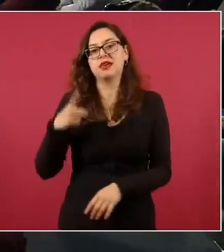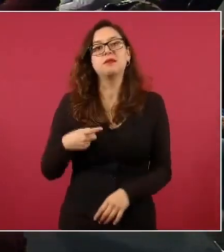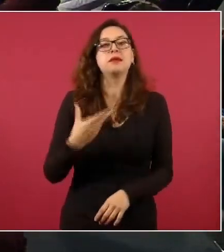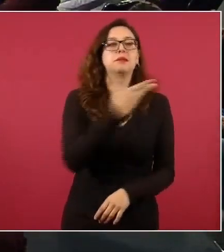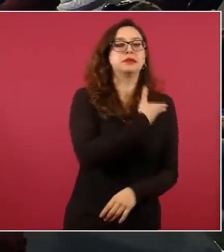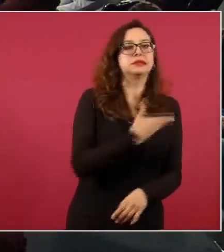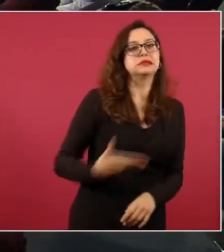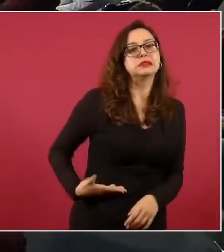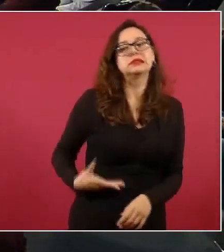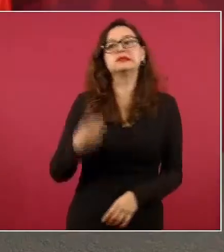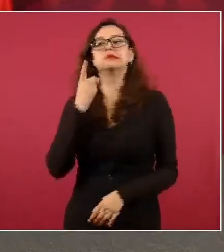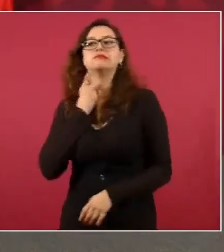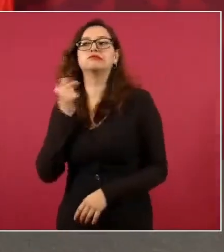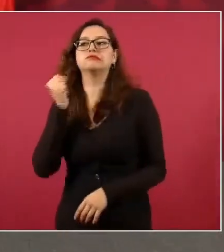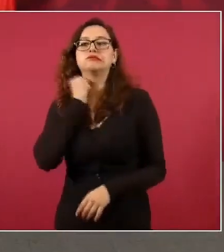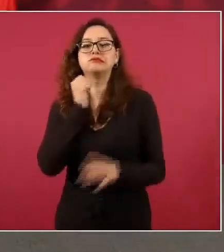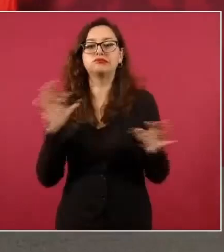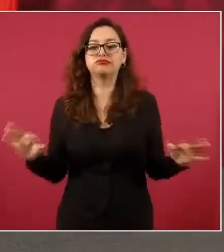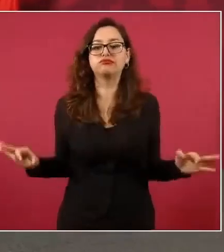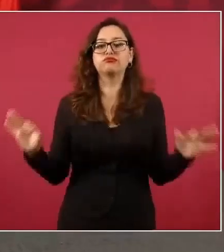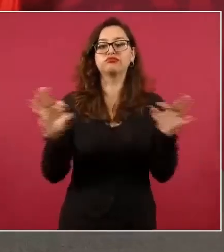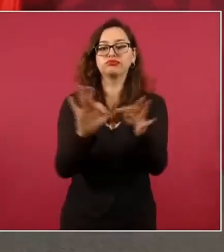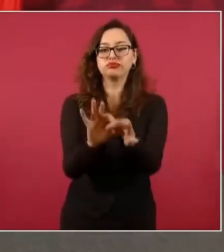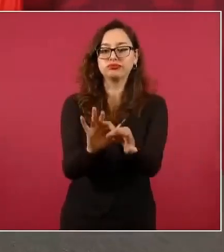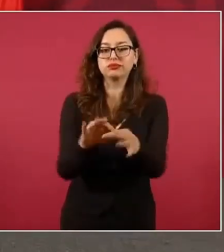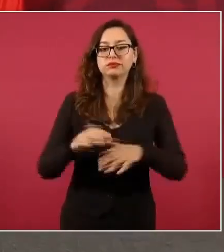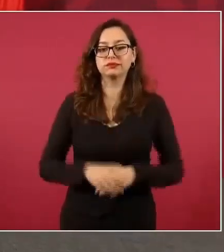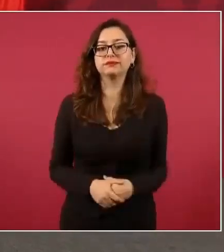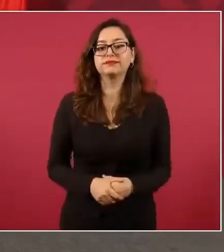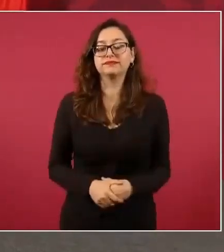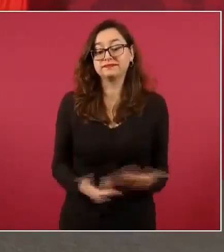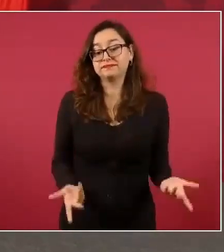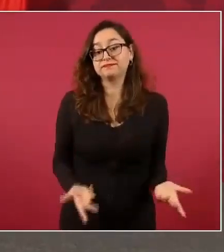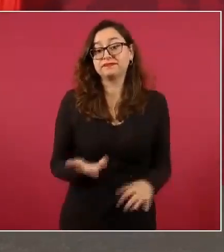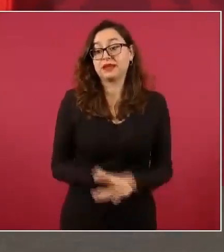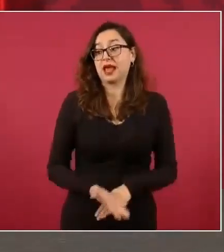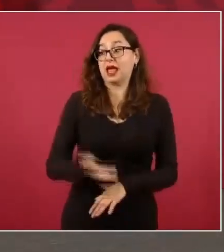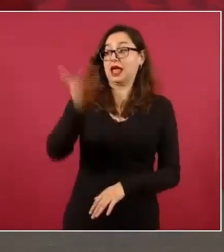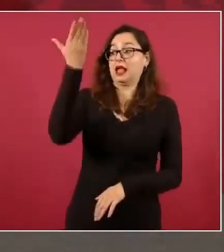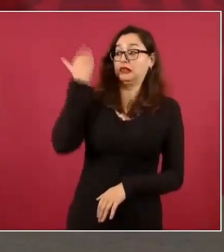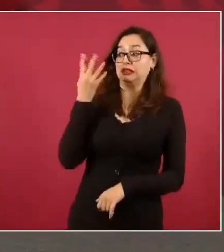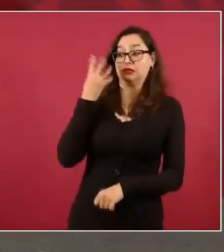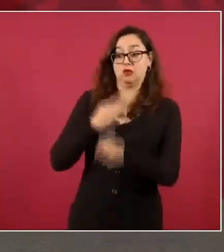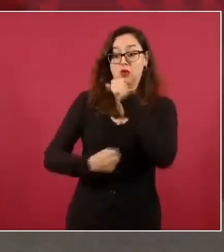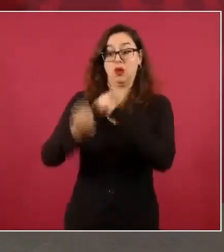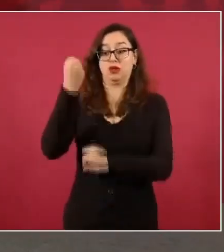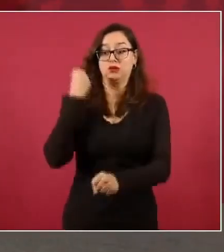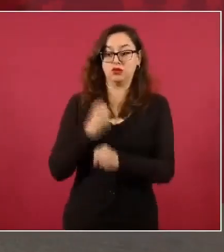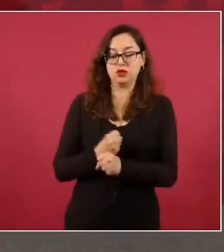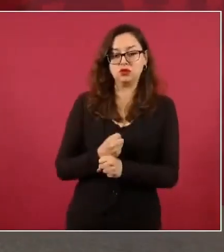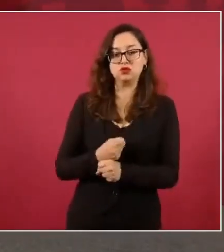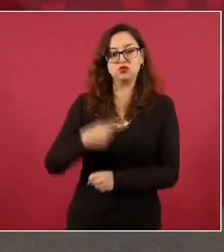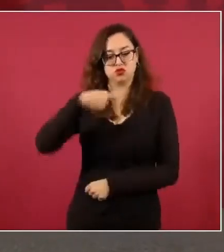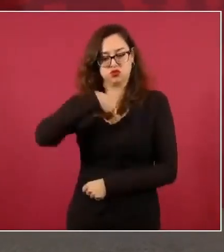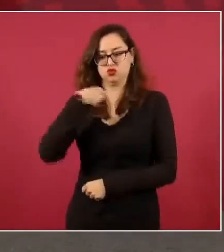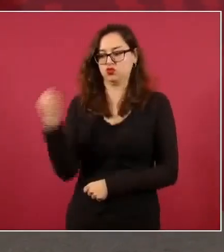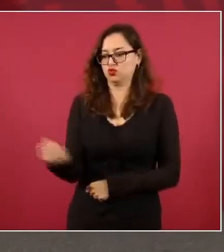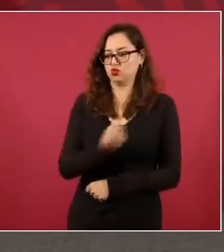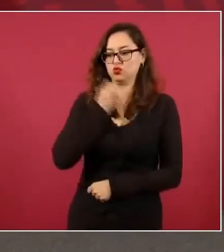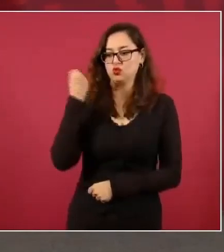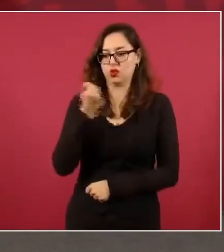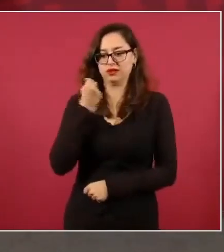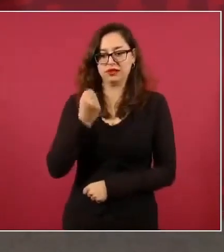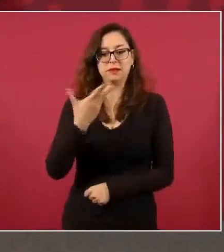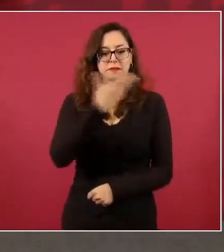de que votaron por mí y también votaron por legisladores de